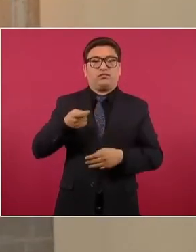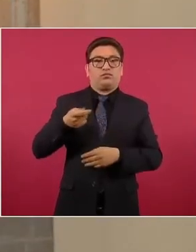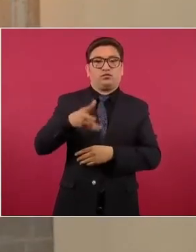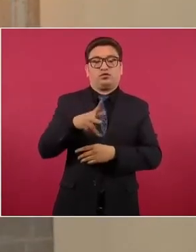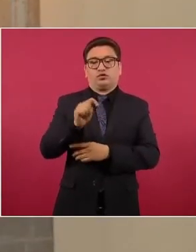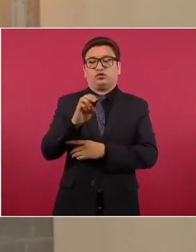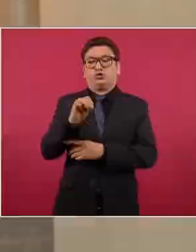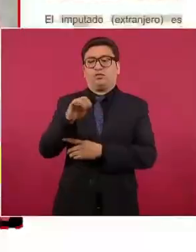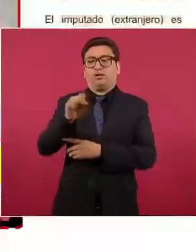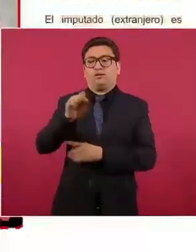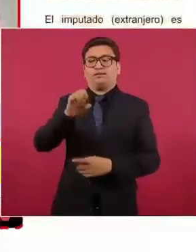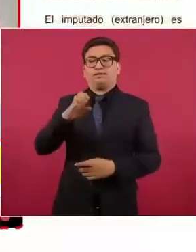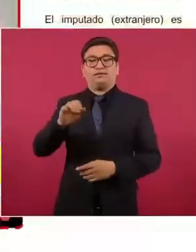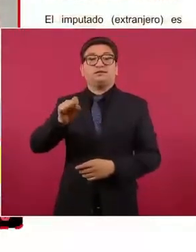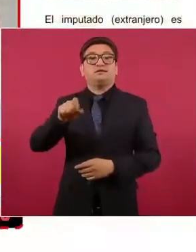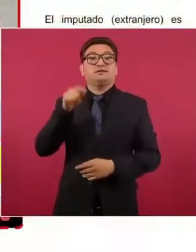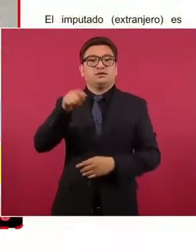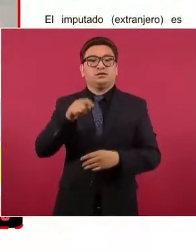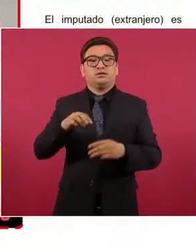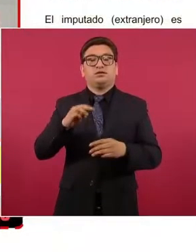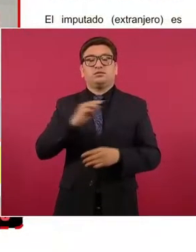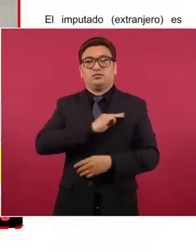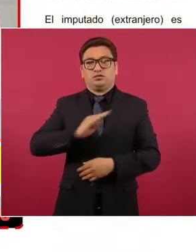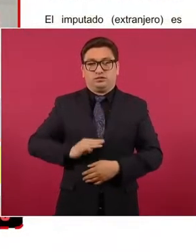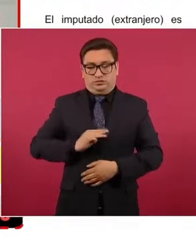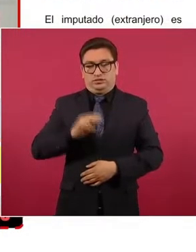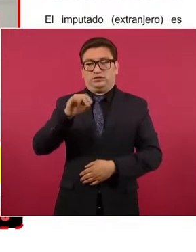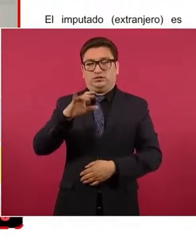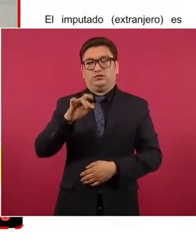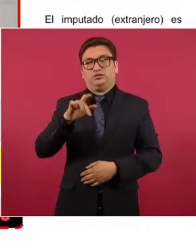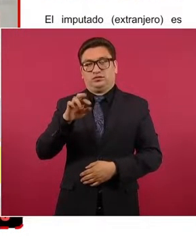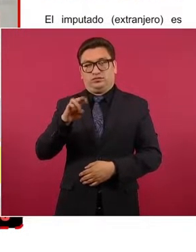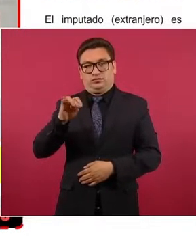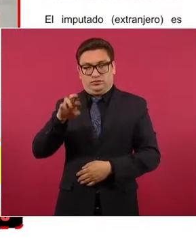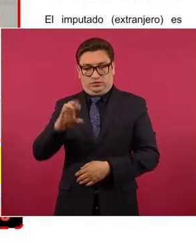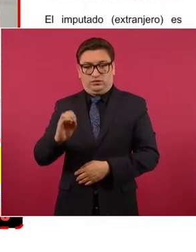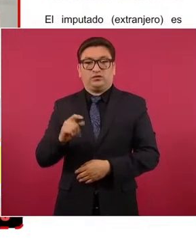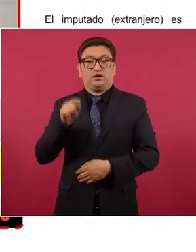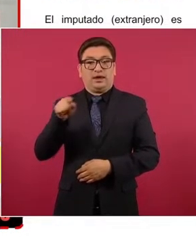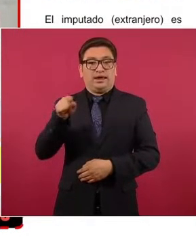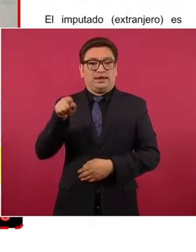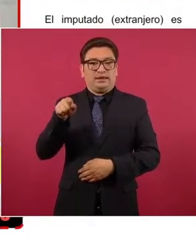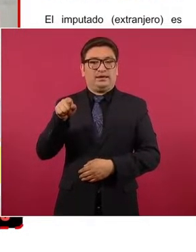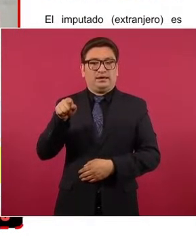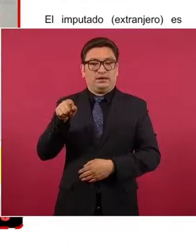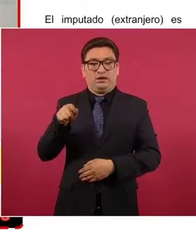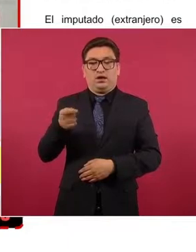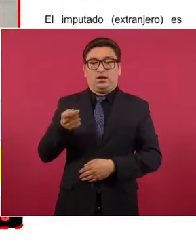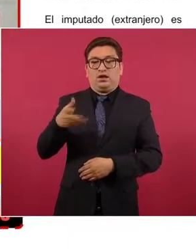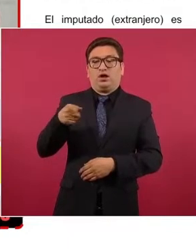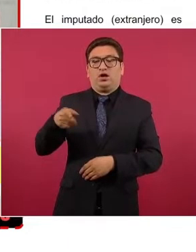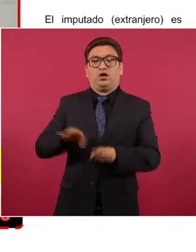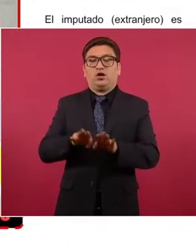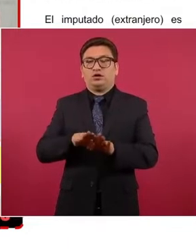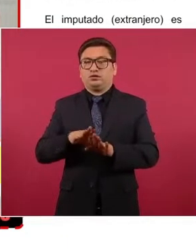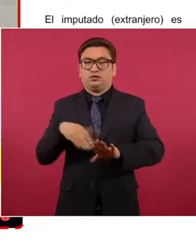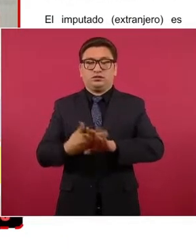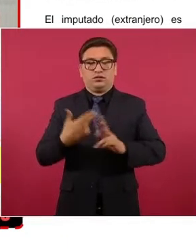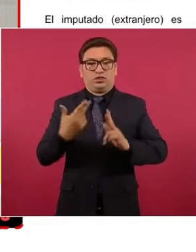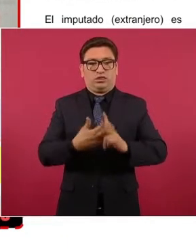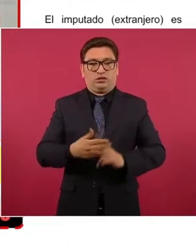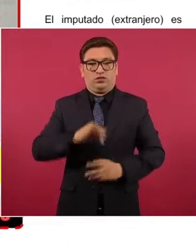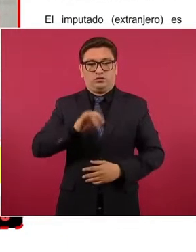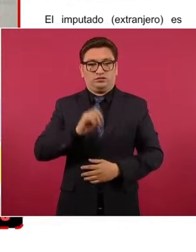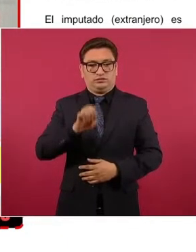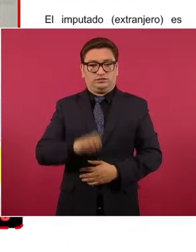Los Tomases, esto en el municipio de Nicolás Romero. A él se le imputa el homicidio de José